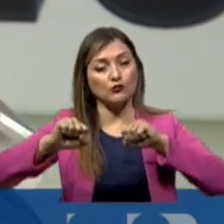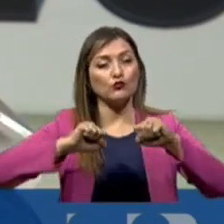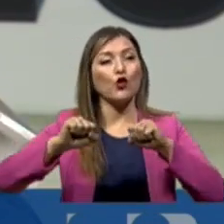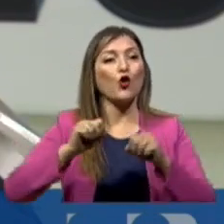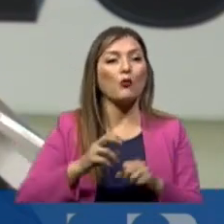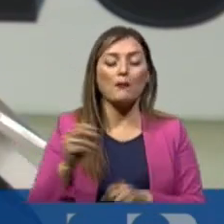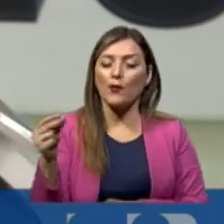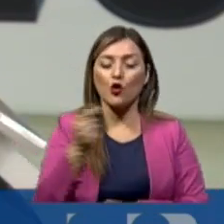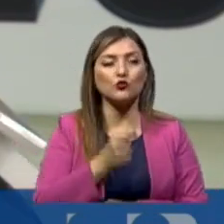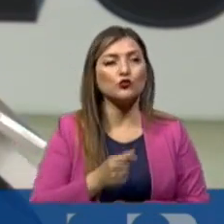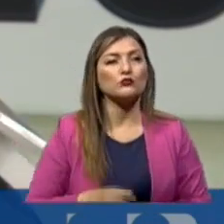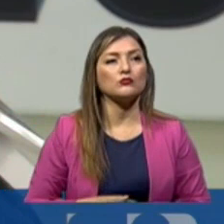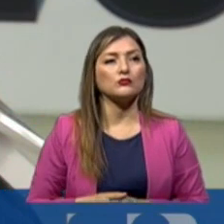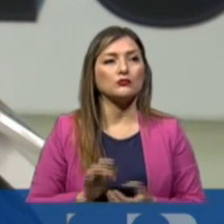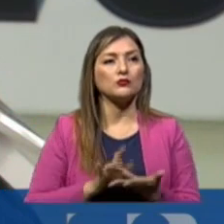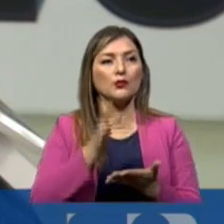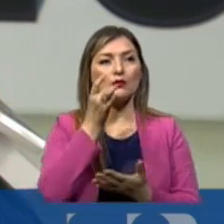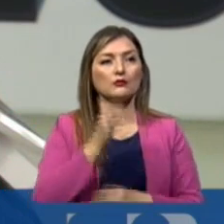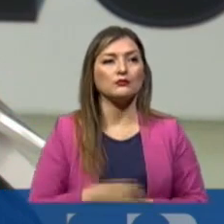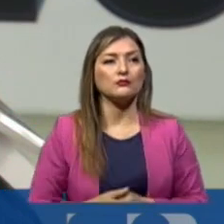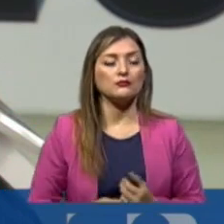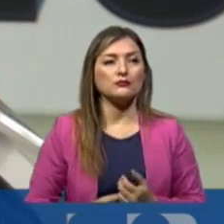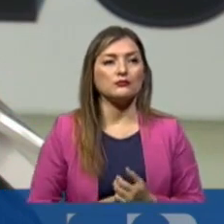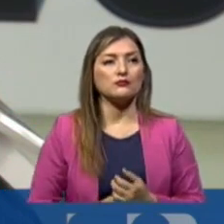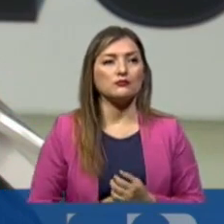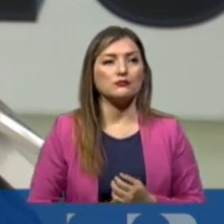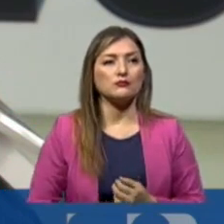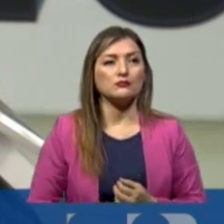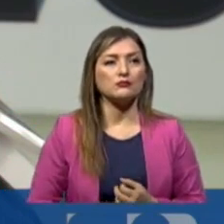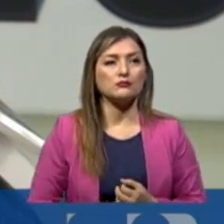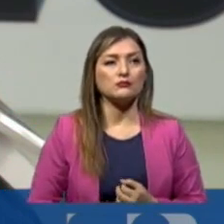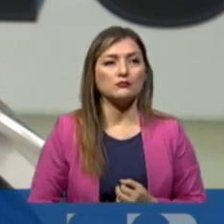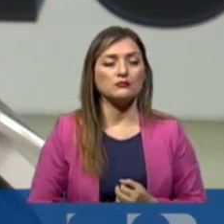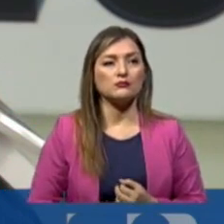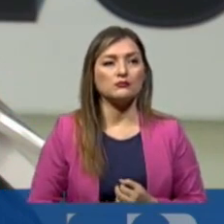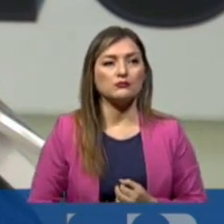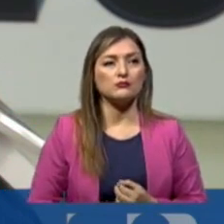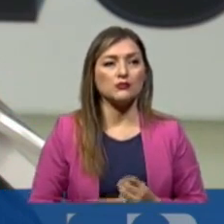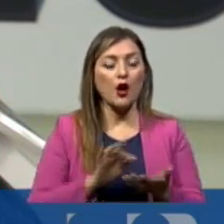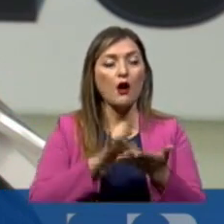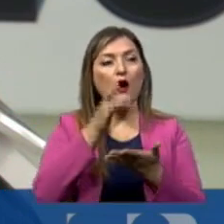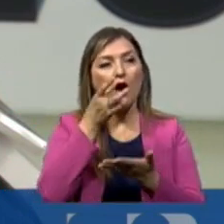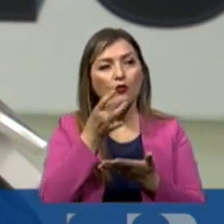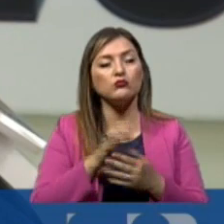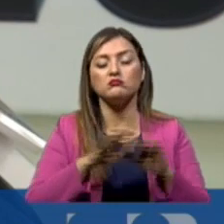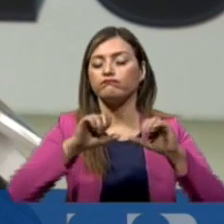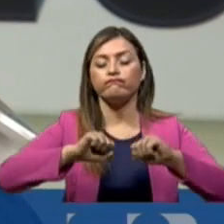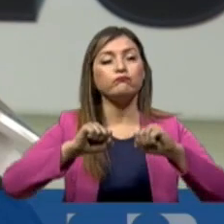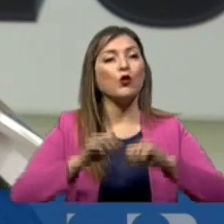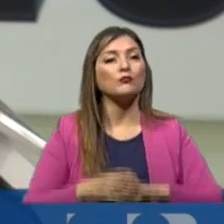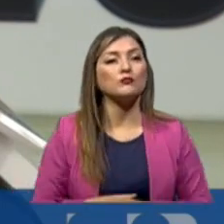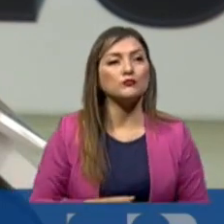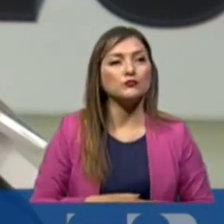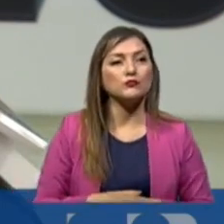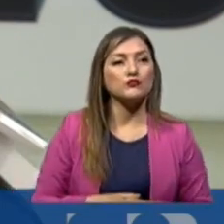más pronto posible el medicamento. O sea, tendrían que ser a la par, porque este medicamento no puede